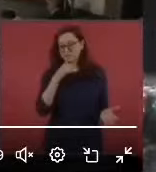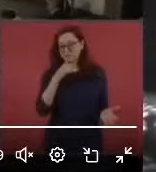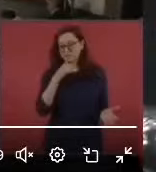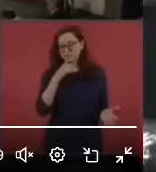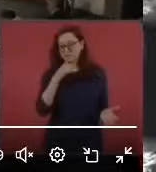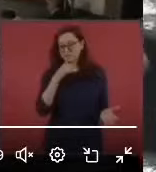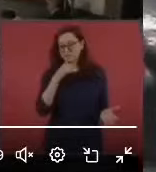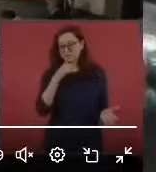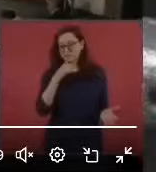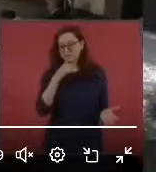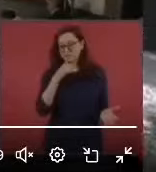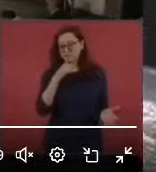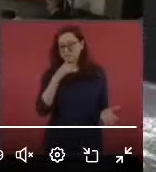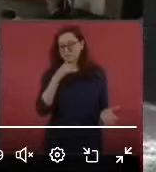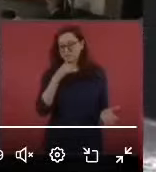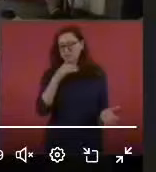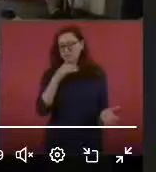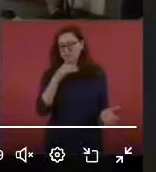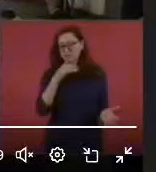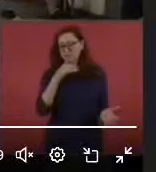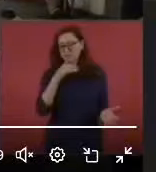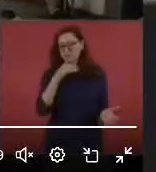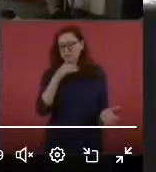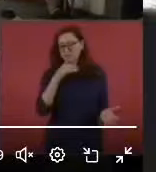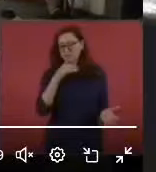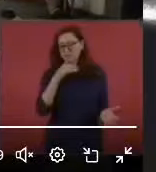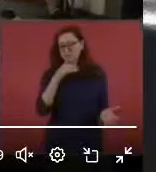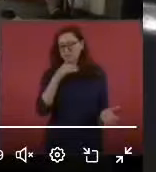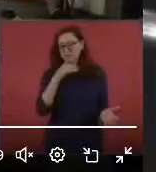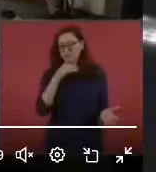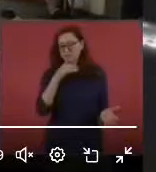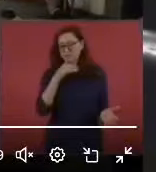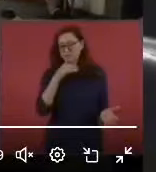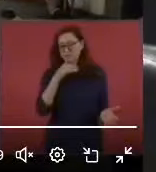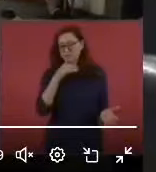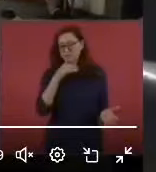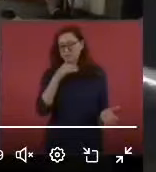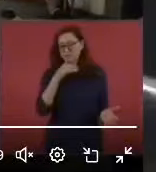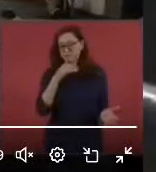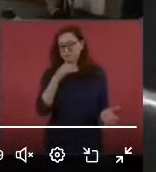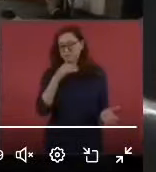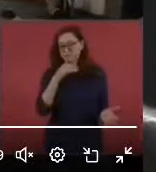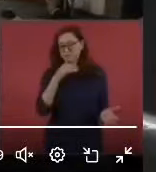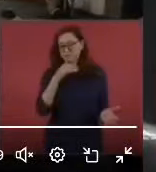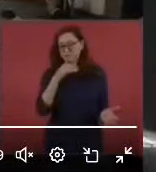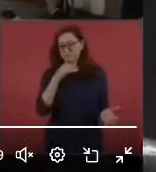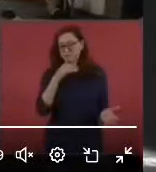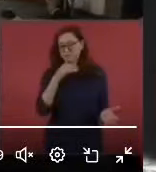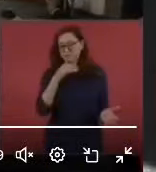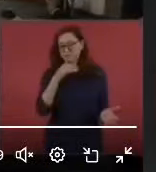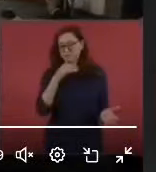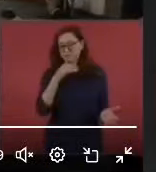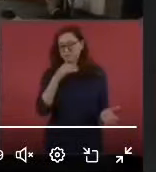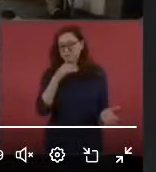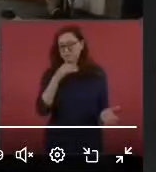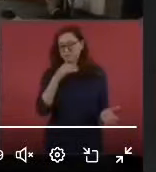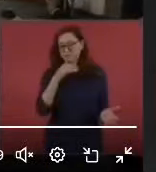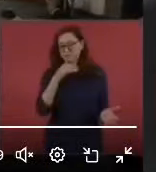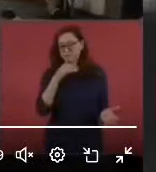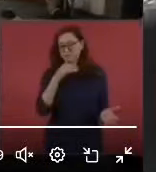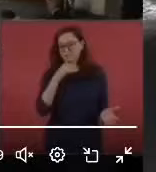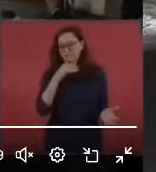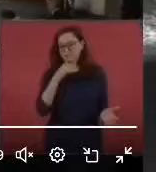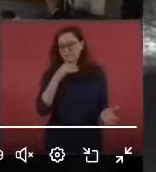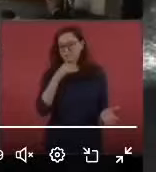llamado a decir cuidado y no votar por este tipo de personajes. Lo que le permitiría en gran medida